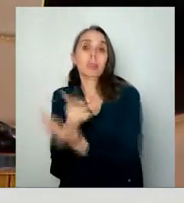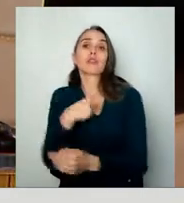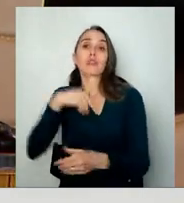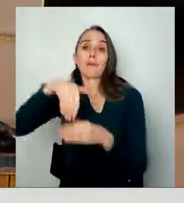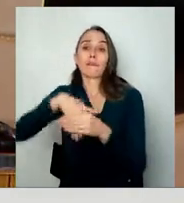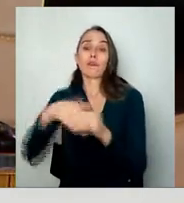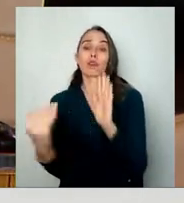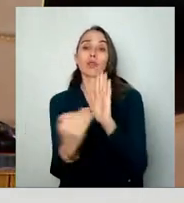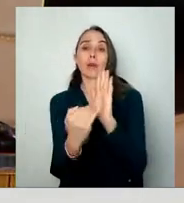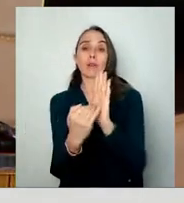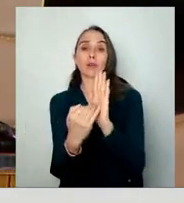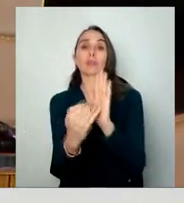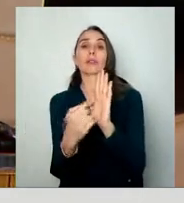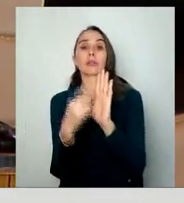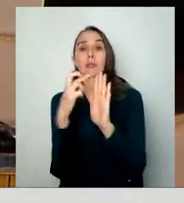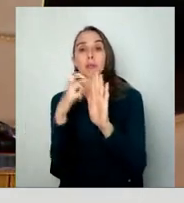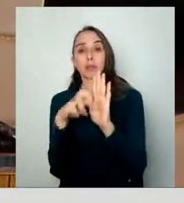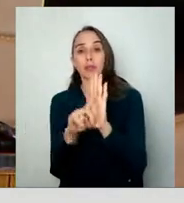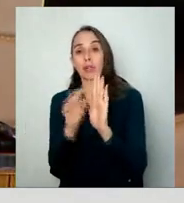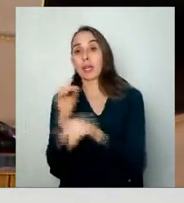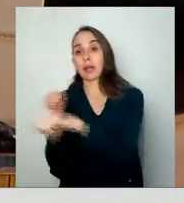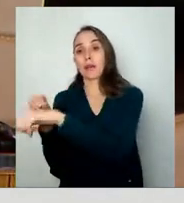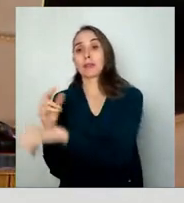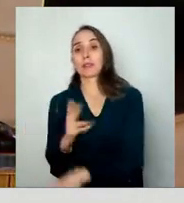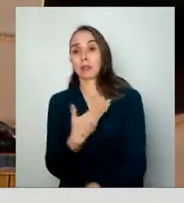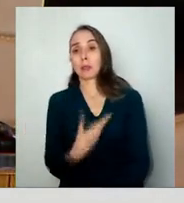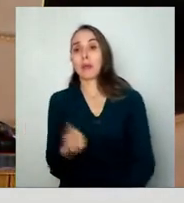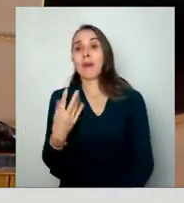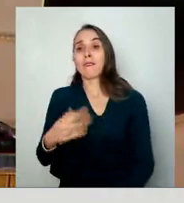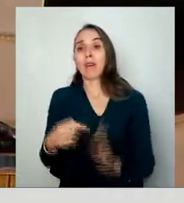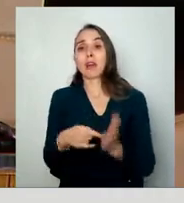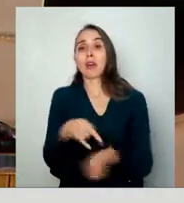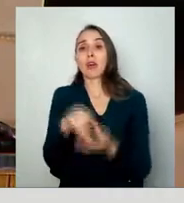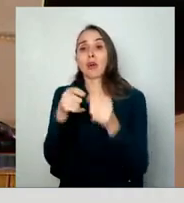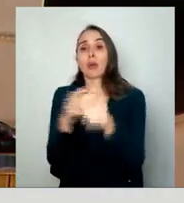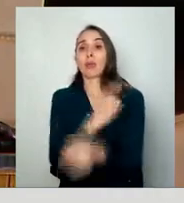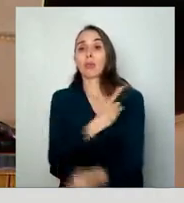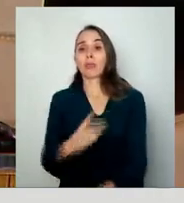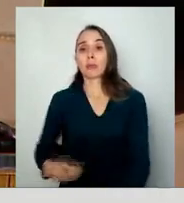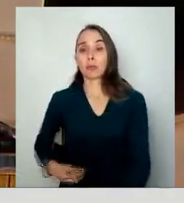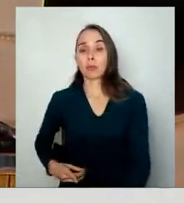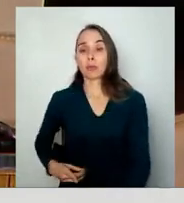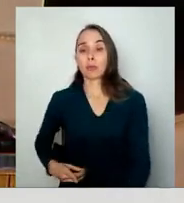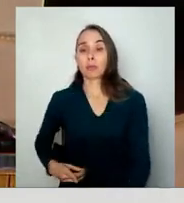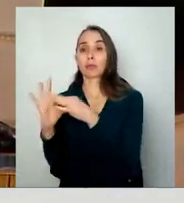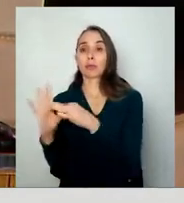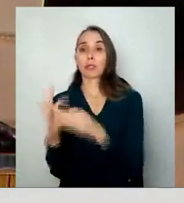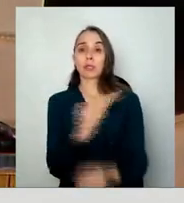este proyecto y valoro la iniciativa a propuesta por los diputados en este caso muchas gracias presidente